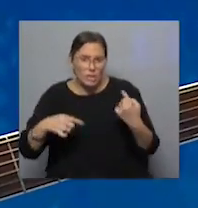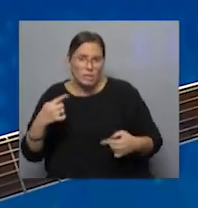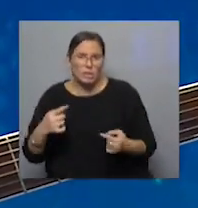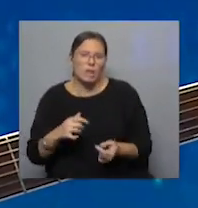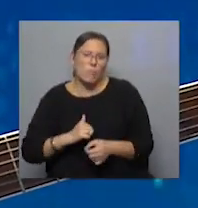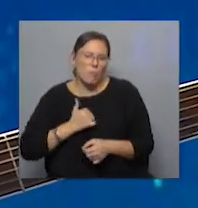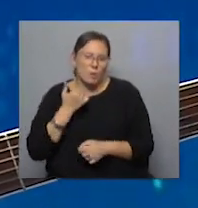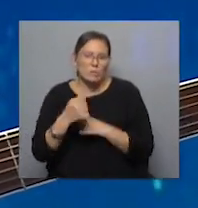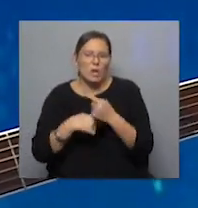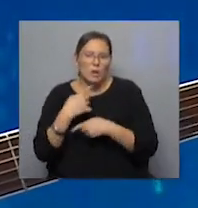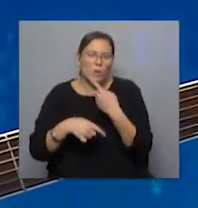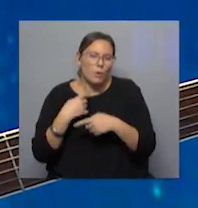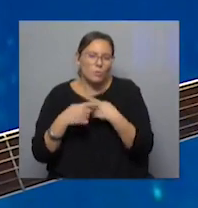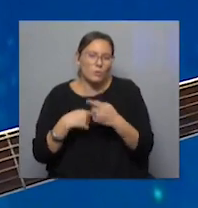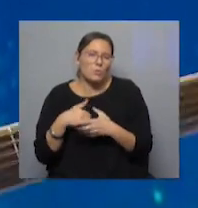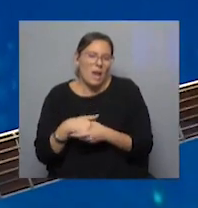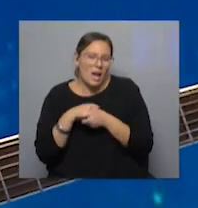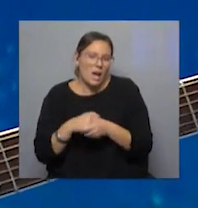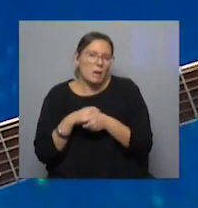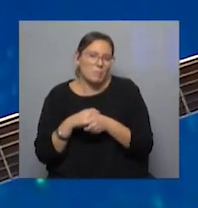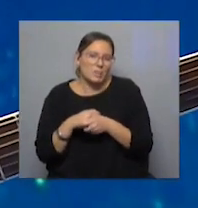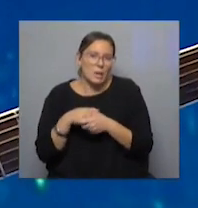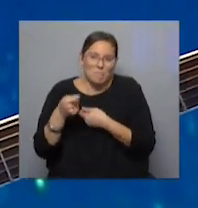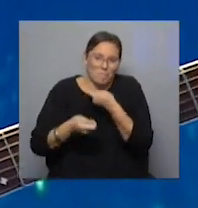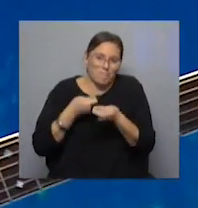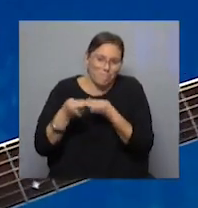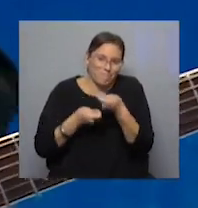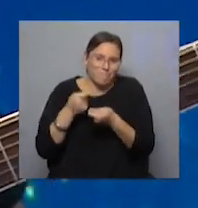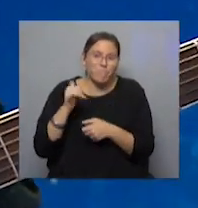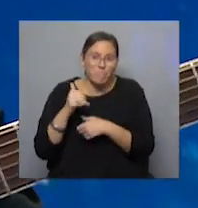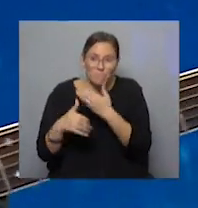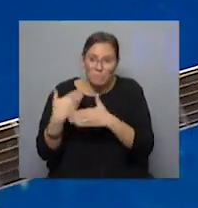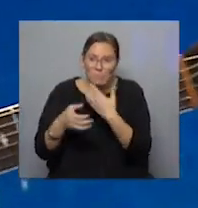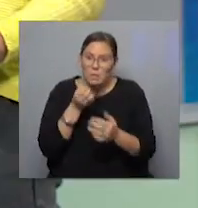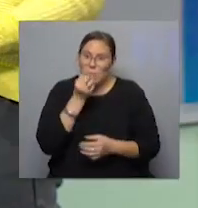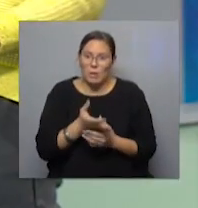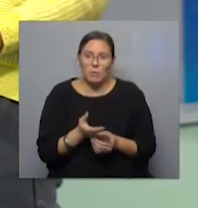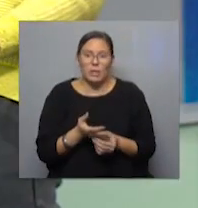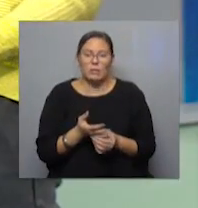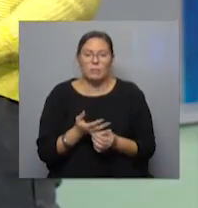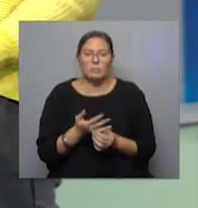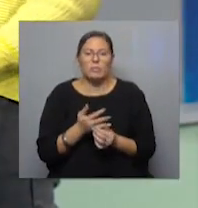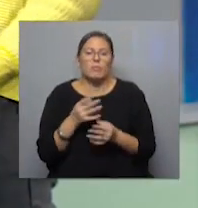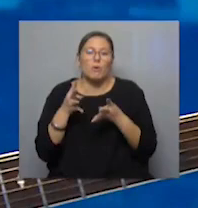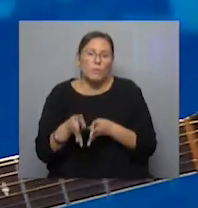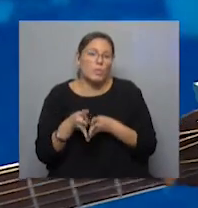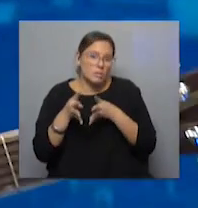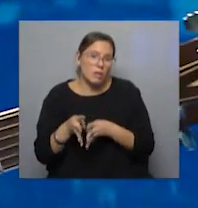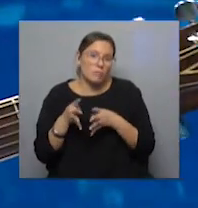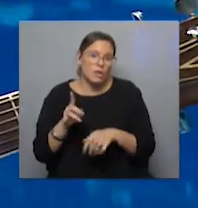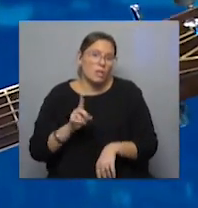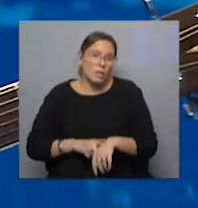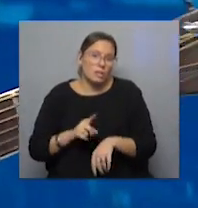excusa para seguir alimentando la amistad. Exactamente. Digamos. Tal cual. Sí, sí. Que lleva. Sí, fue un desafío 25. Al tiempo